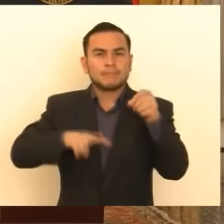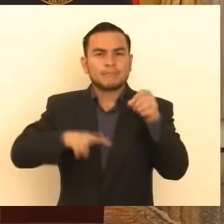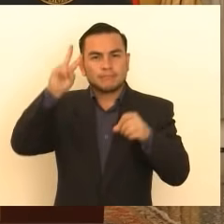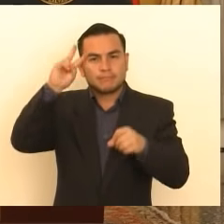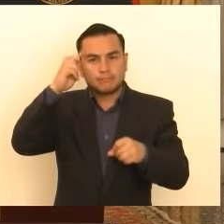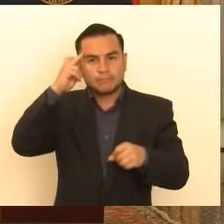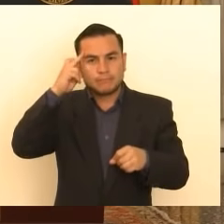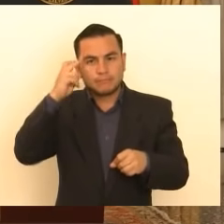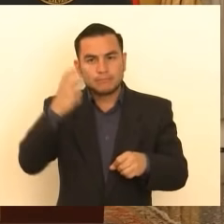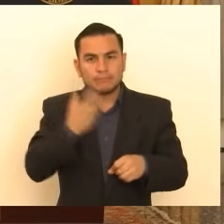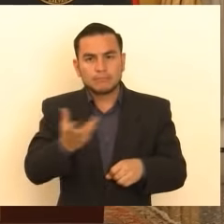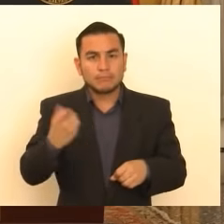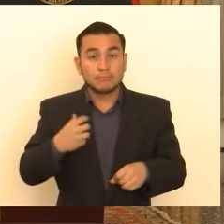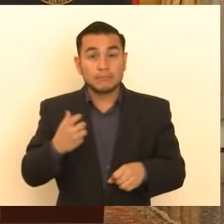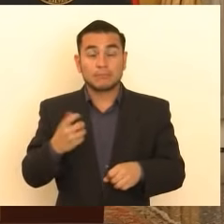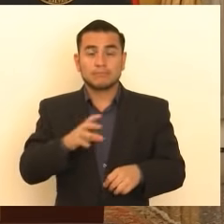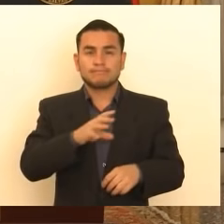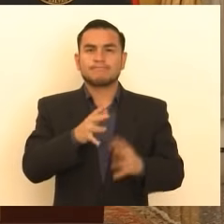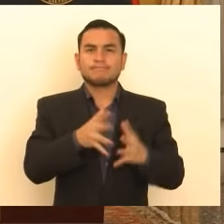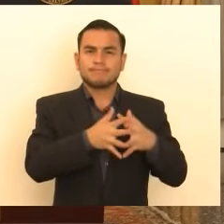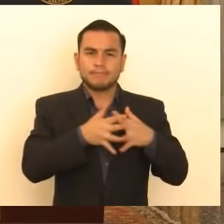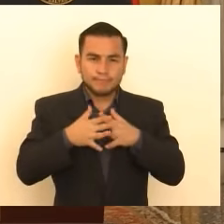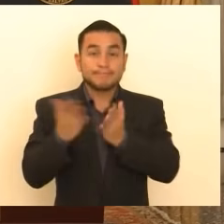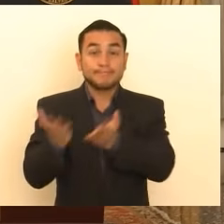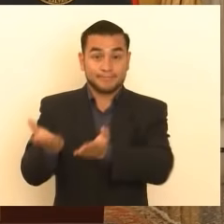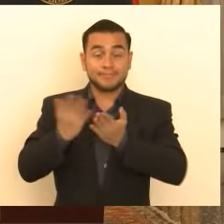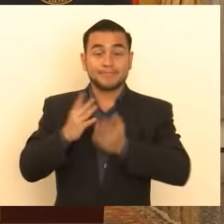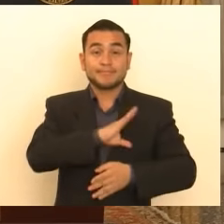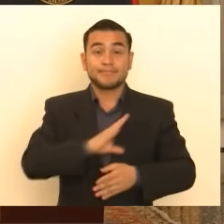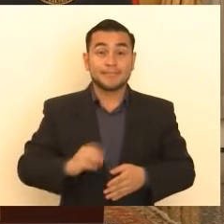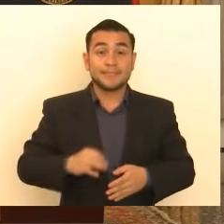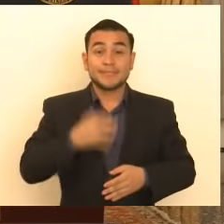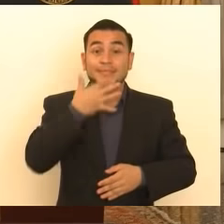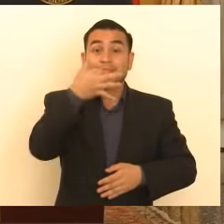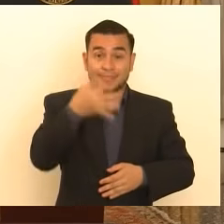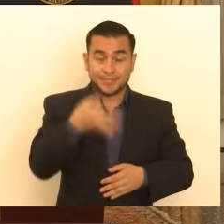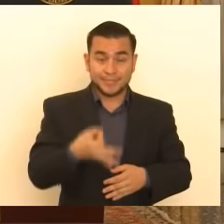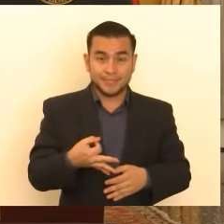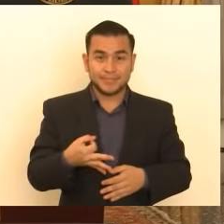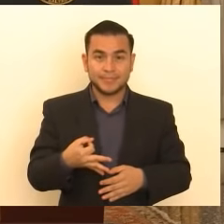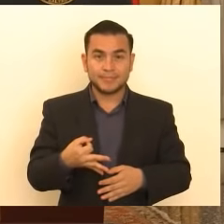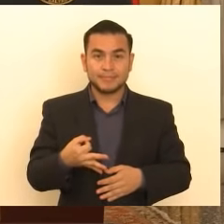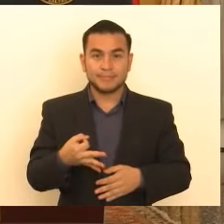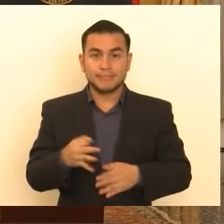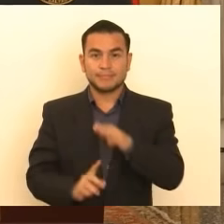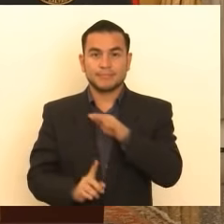cooperación de Estados Unidos hacia El Salvador, lo que generará,